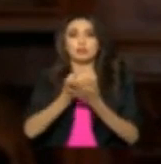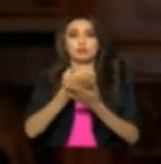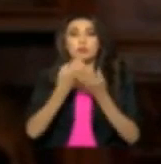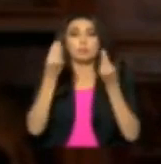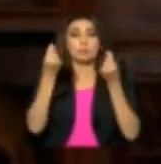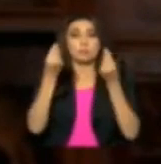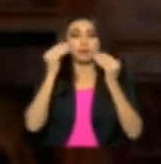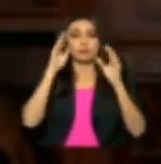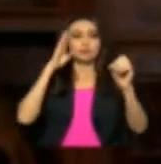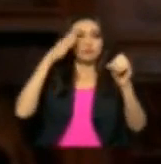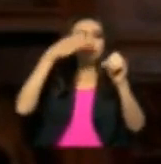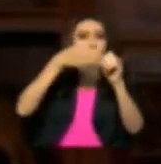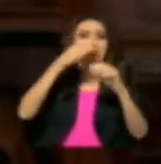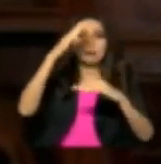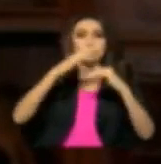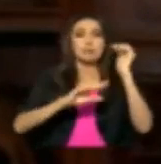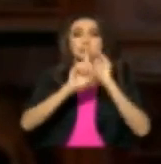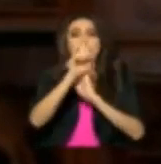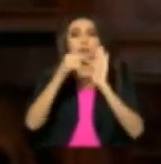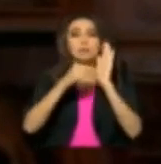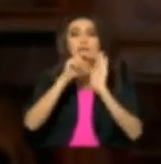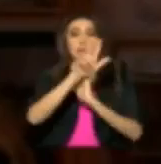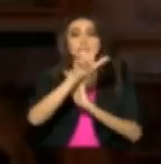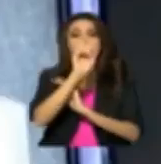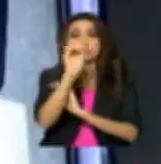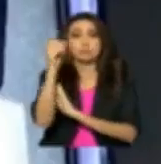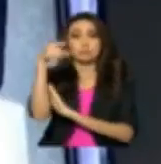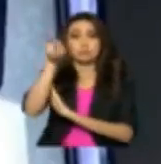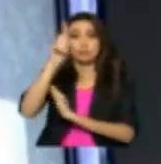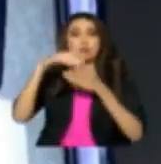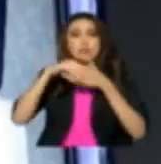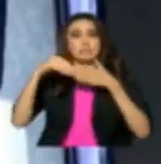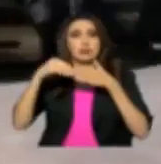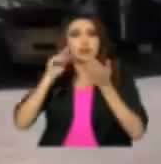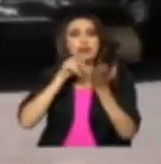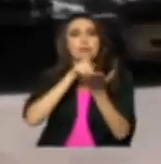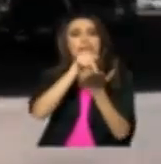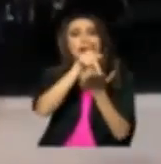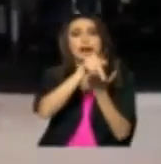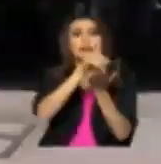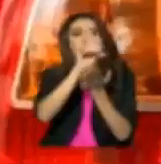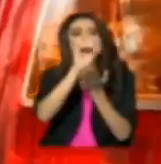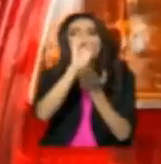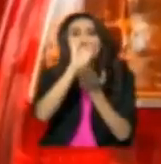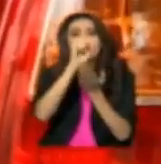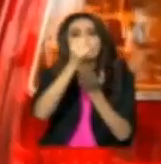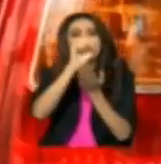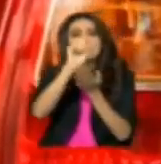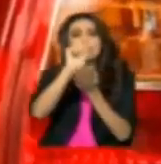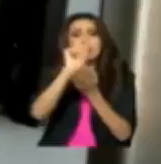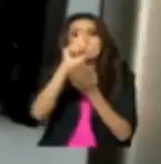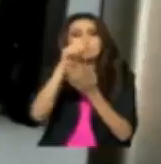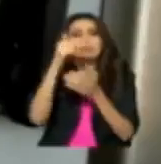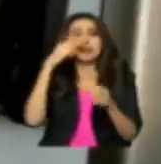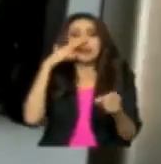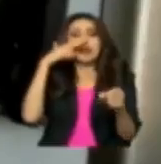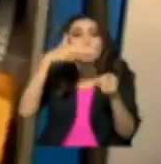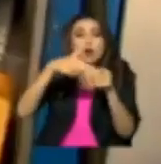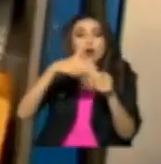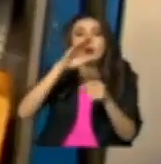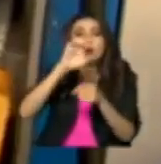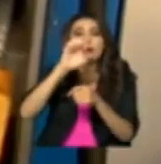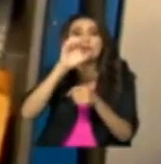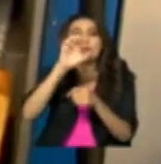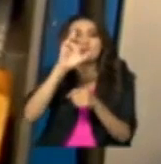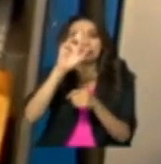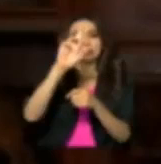destina más de 1.300 millones de dólares al año en subsidios al diésel, a la gasolina extra. En el continente,